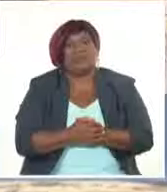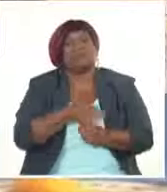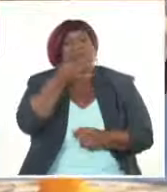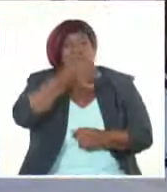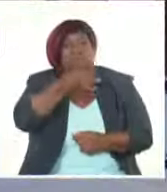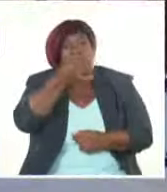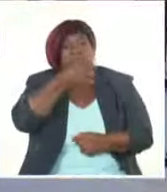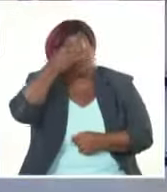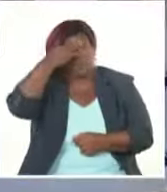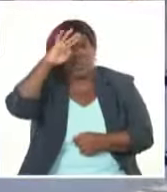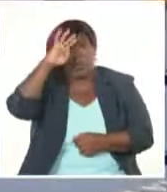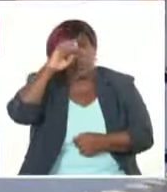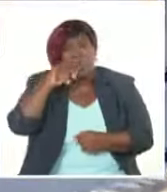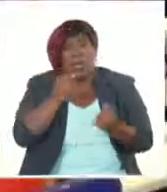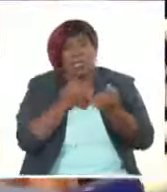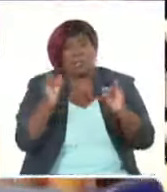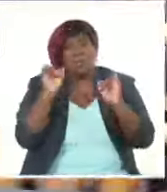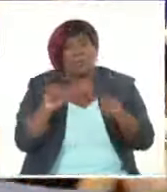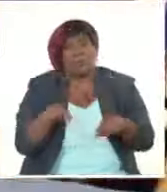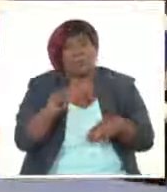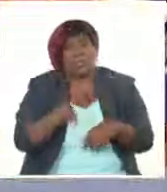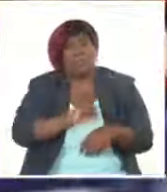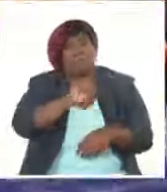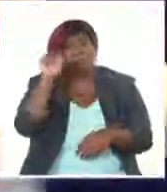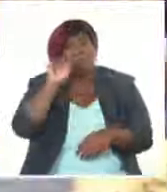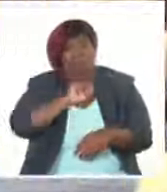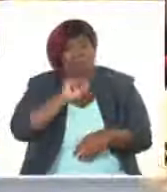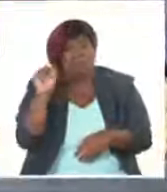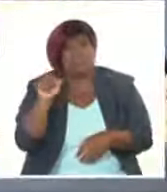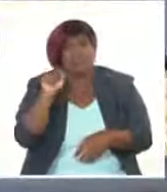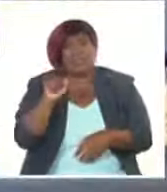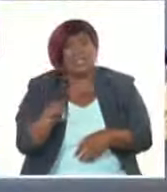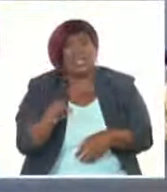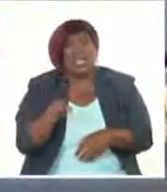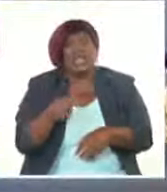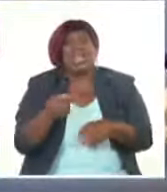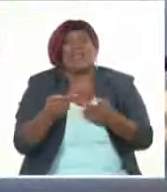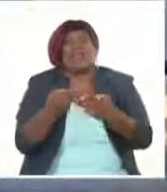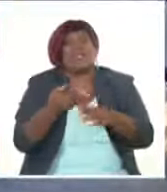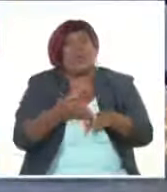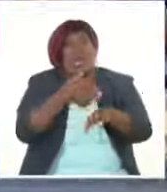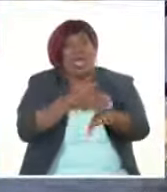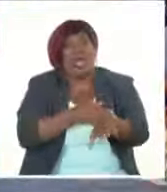para Cuba será imposible superar lo alcanzado en el evento precedente, donde logró